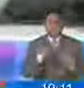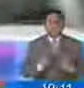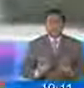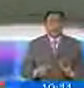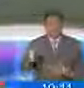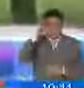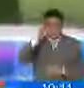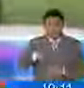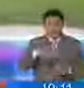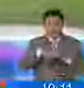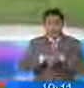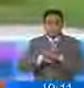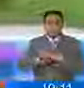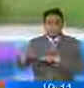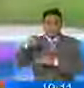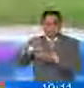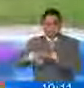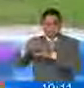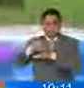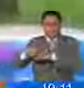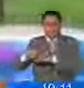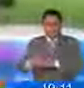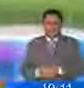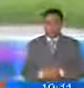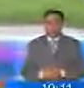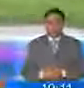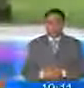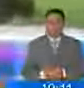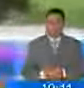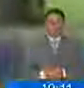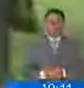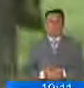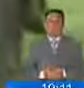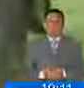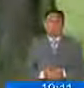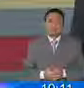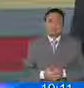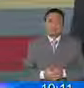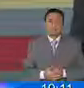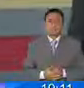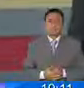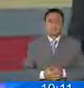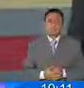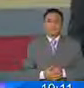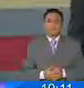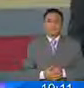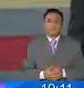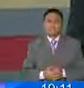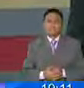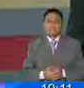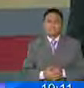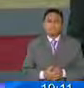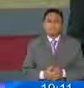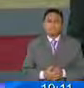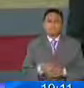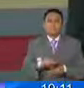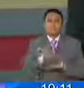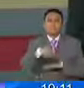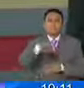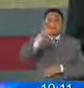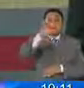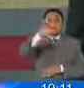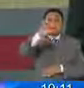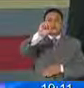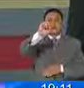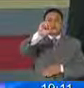morgue para los trámites de ley. En Quito informó Adriana Rojas. Mientras que en la parroquia de Borbón, provincia de